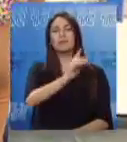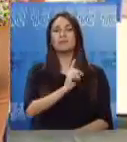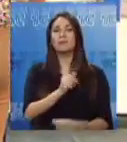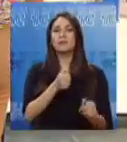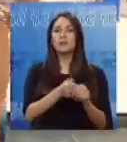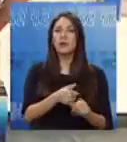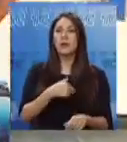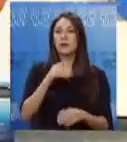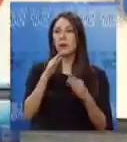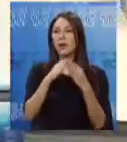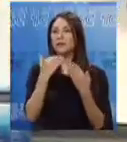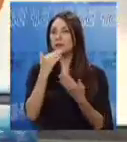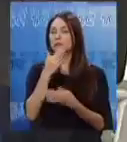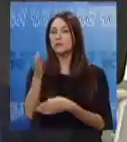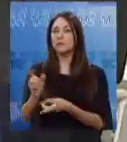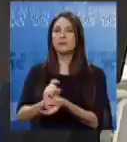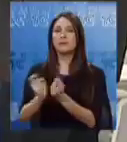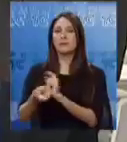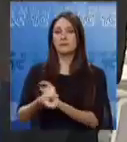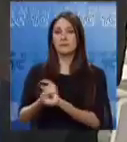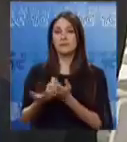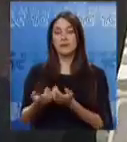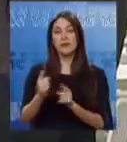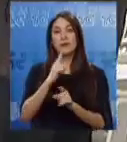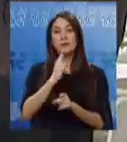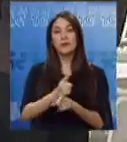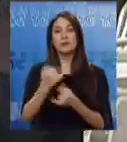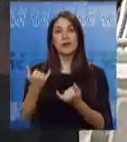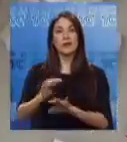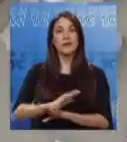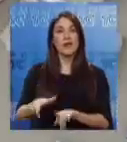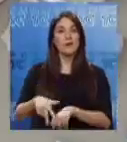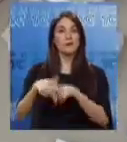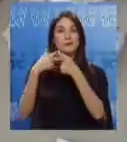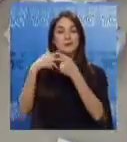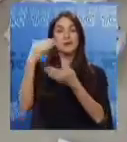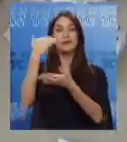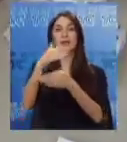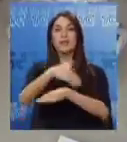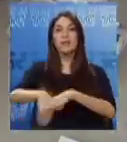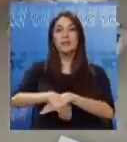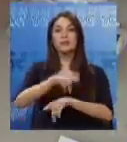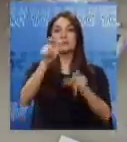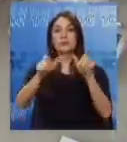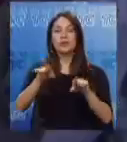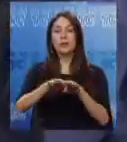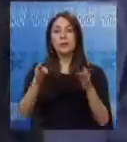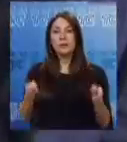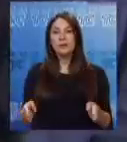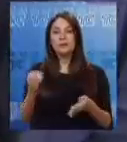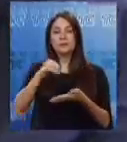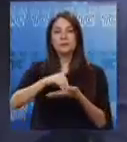vez cerrado este proceso, se da paso a la elaboración del registro y el padrón electoral, que debería estar listo